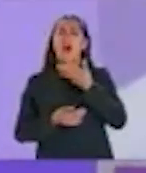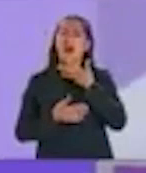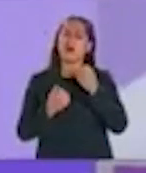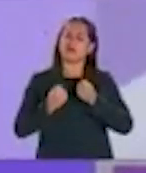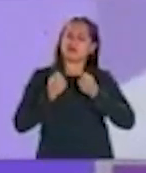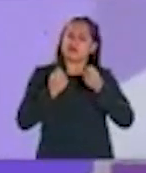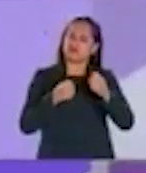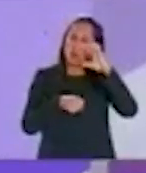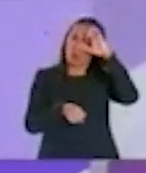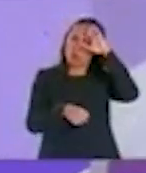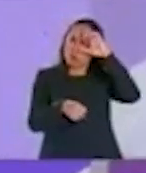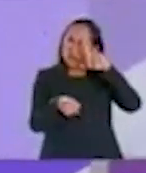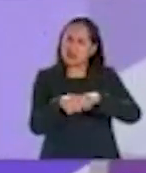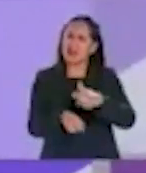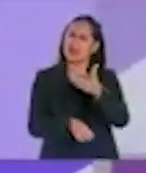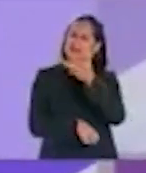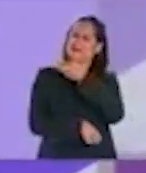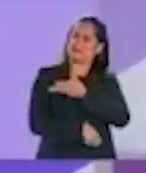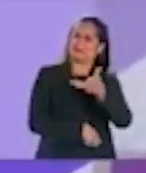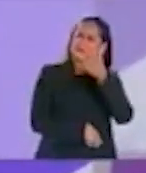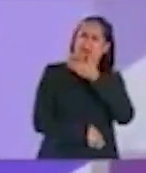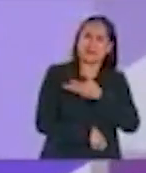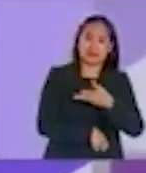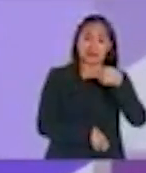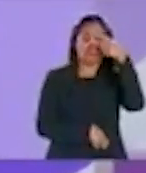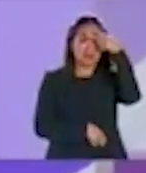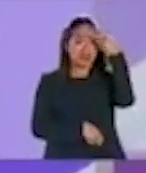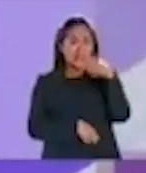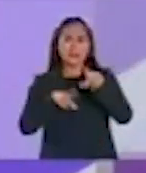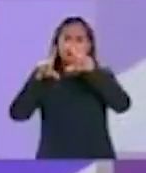méxico es un país con